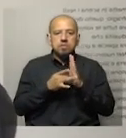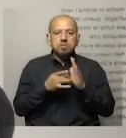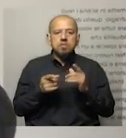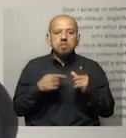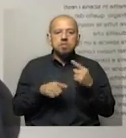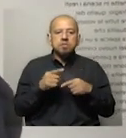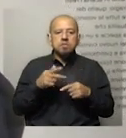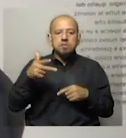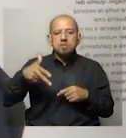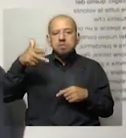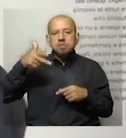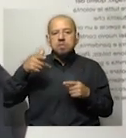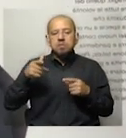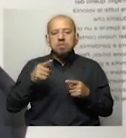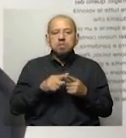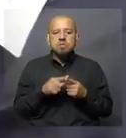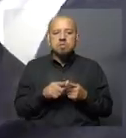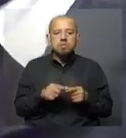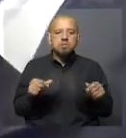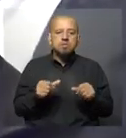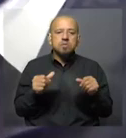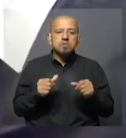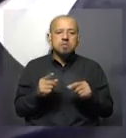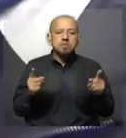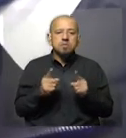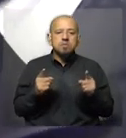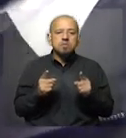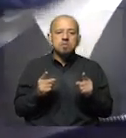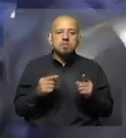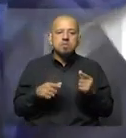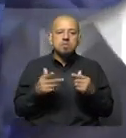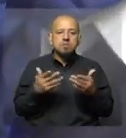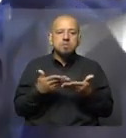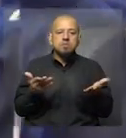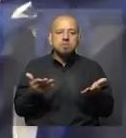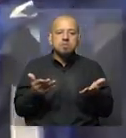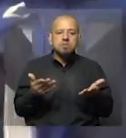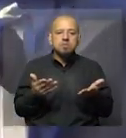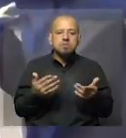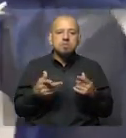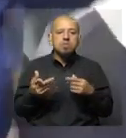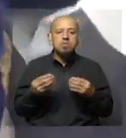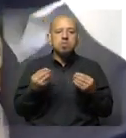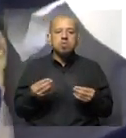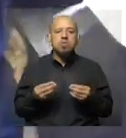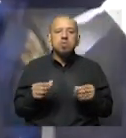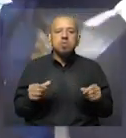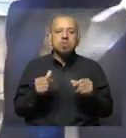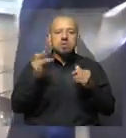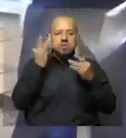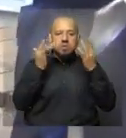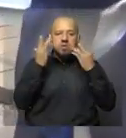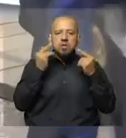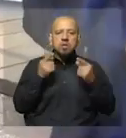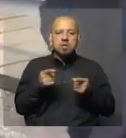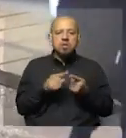una camarita así. Lo editamos con una isla común, silvestre. ¿Cómo es que llegan a los artistas y las